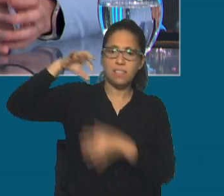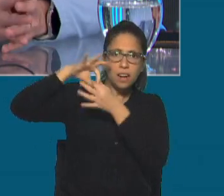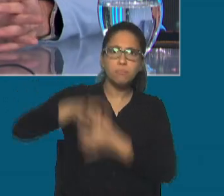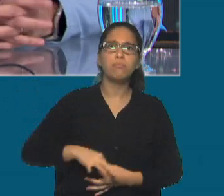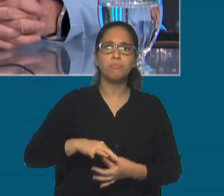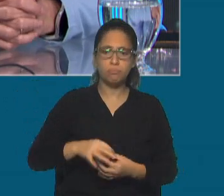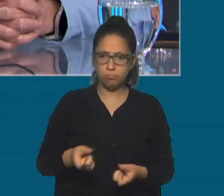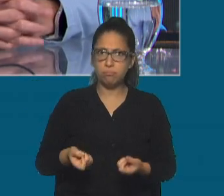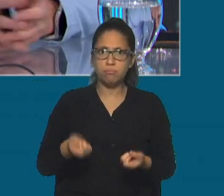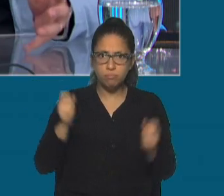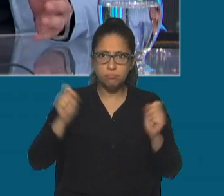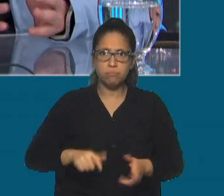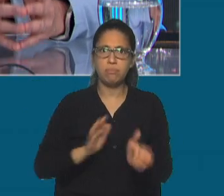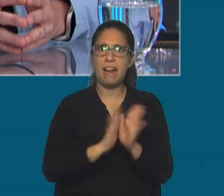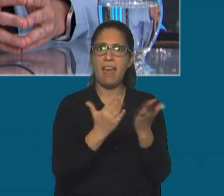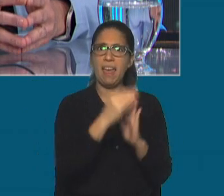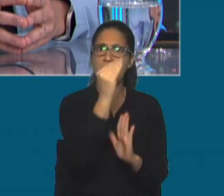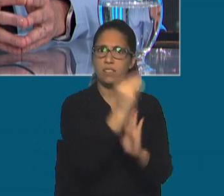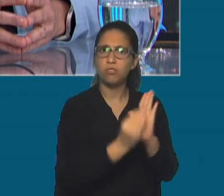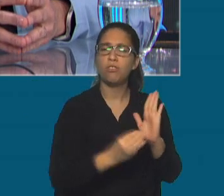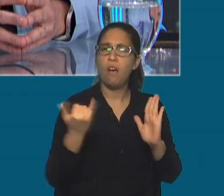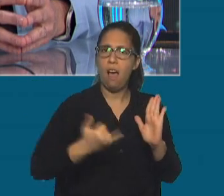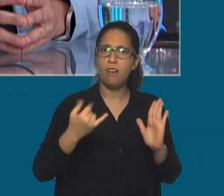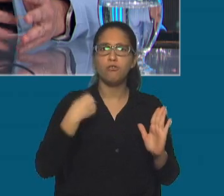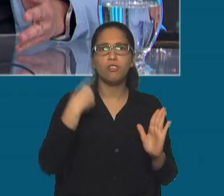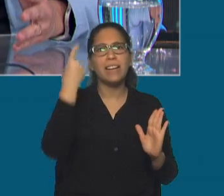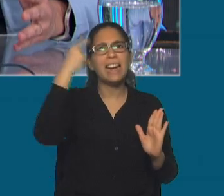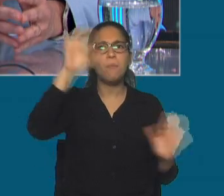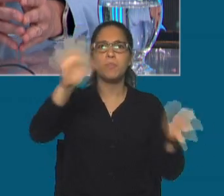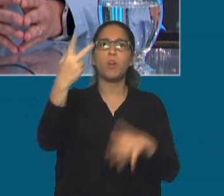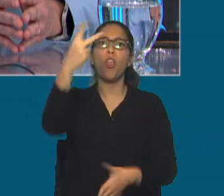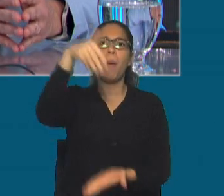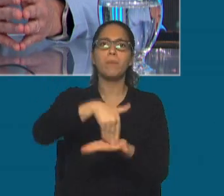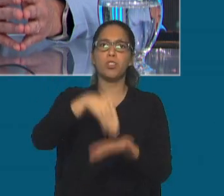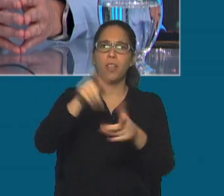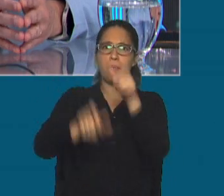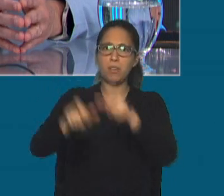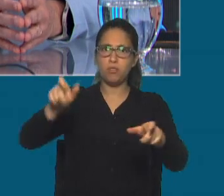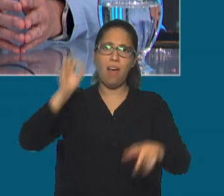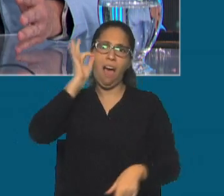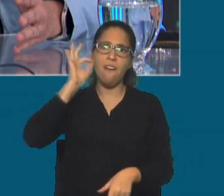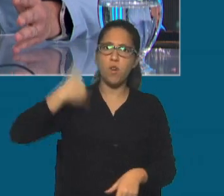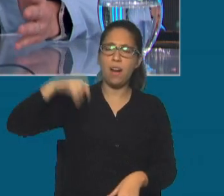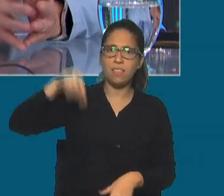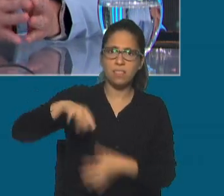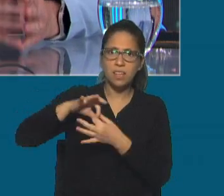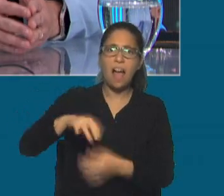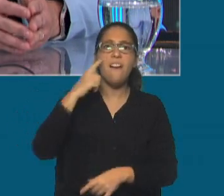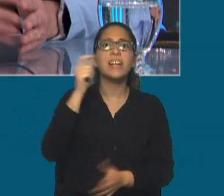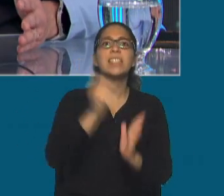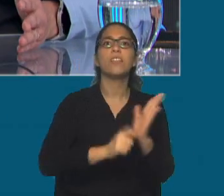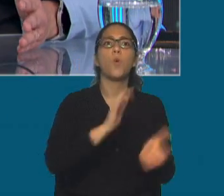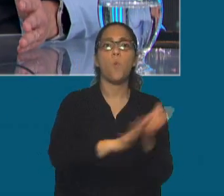y está tiene un subregistro nosotros estimamos que son dos millones y vamos a ver los datos de este nuevo censo Si yo te digo